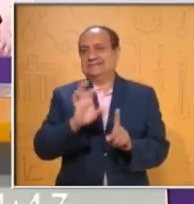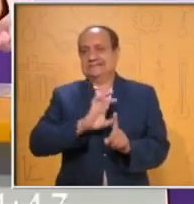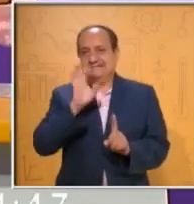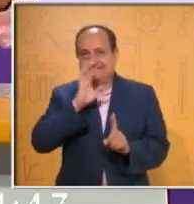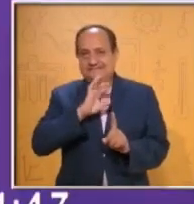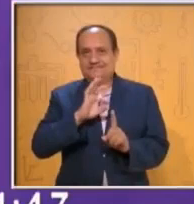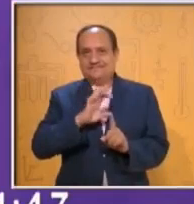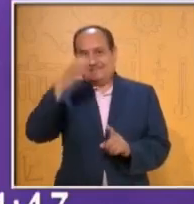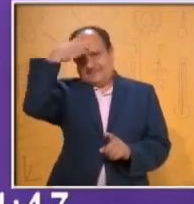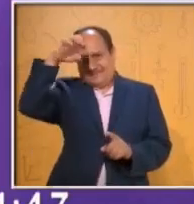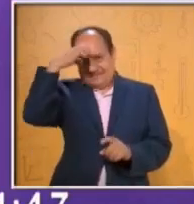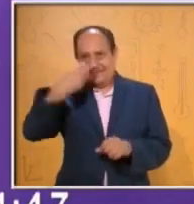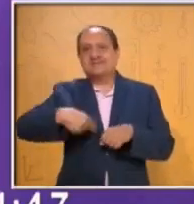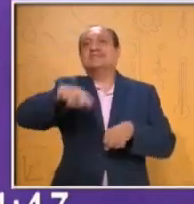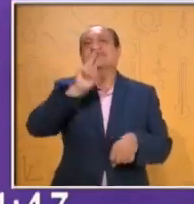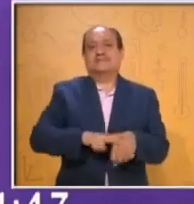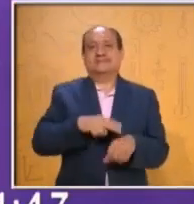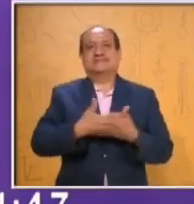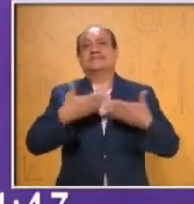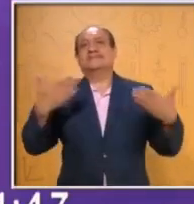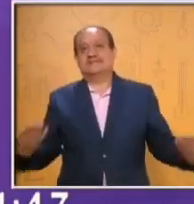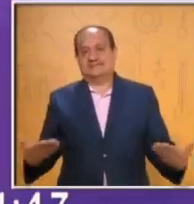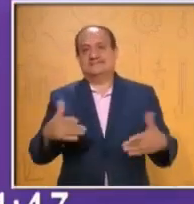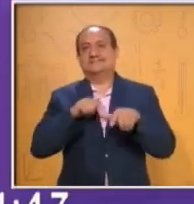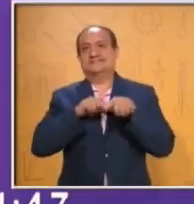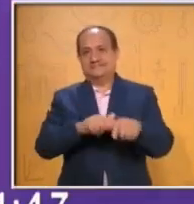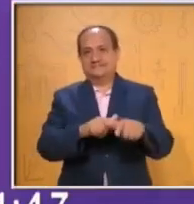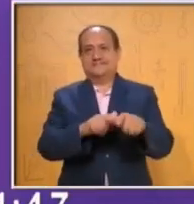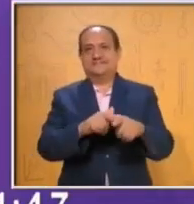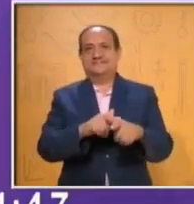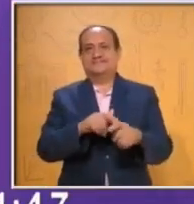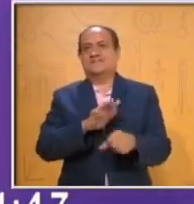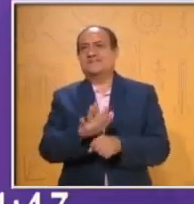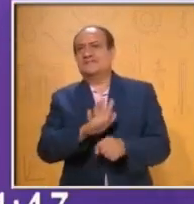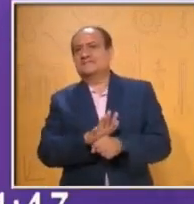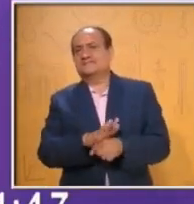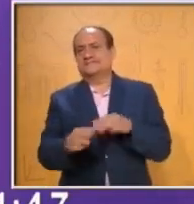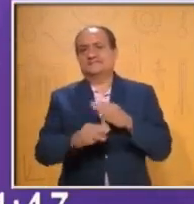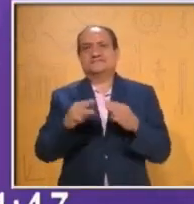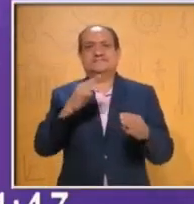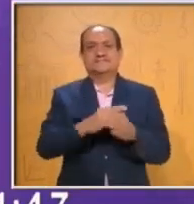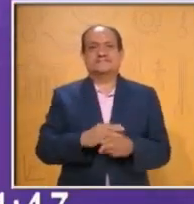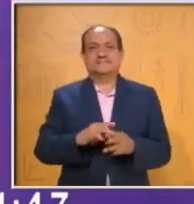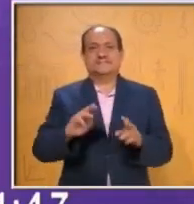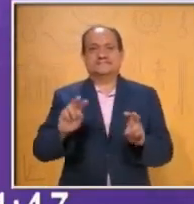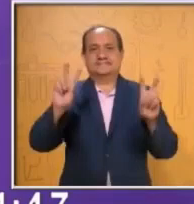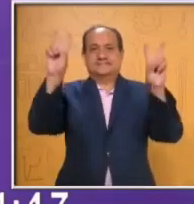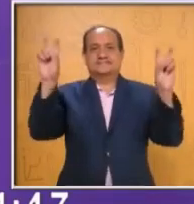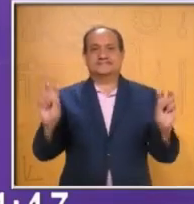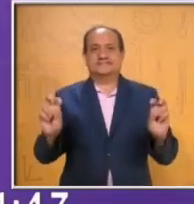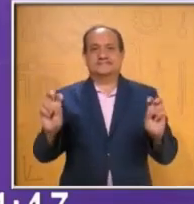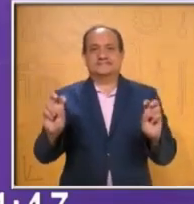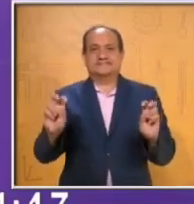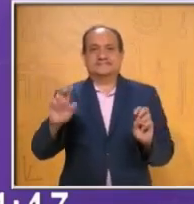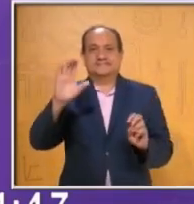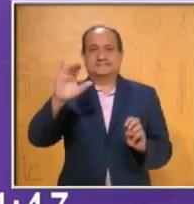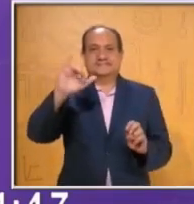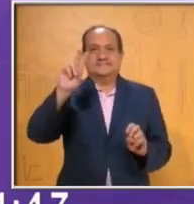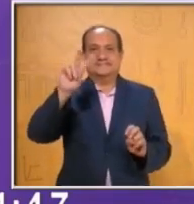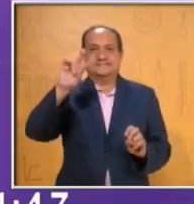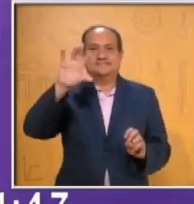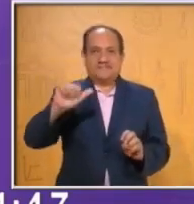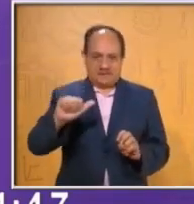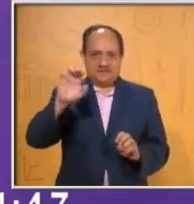en su experimento de ciencias naturales, ahora vamos a continuar con una asignatura que se llama formación